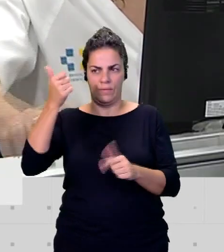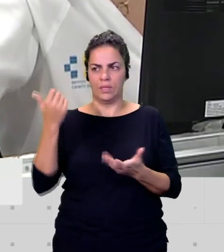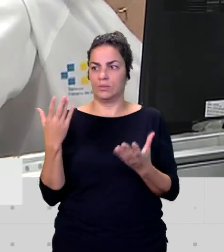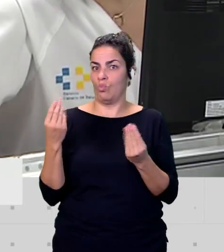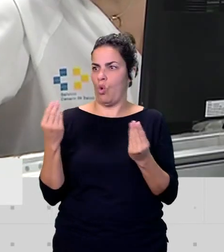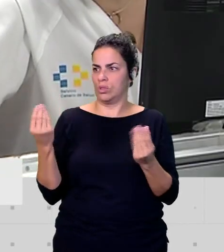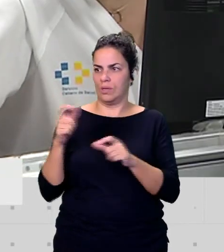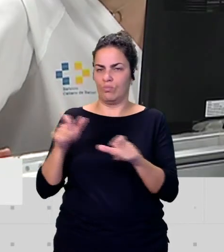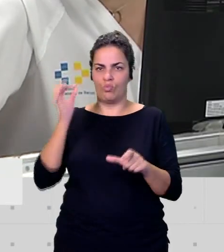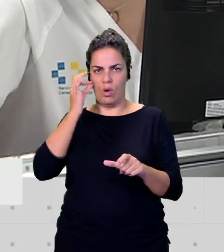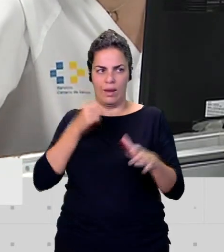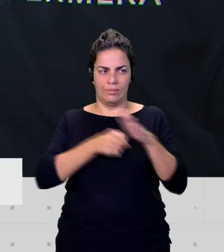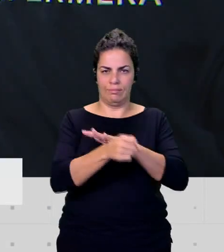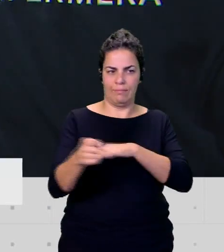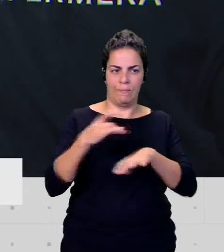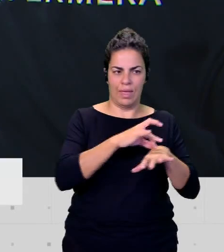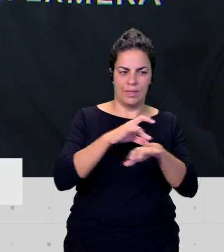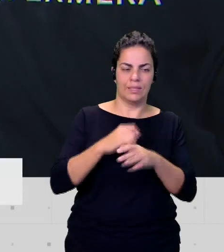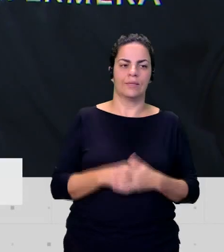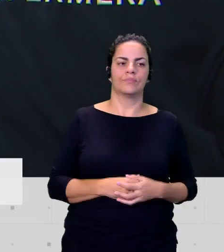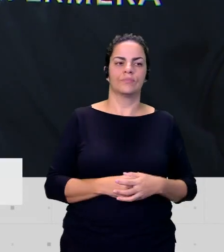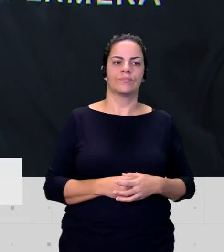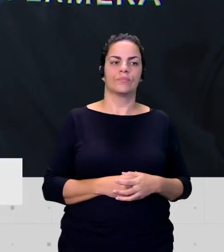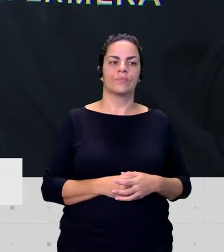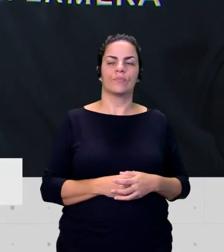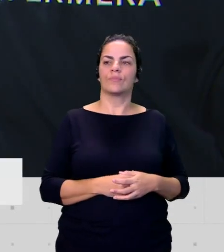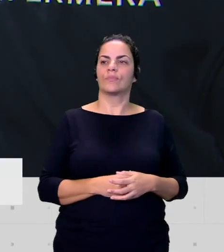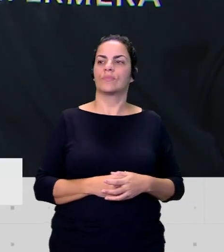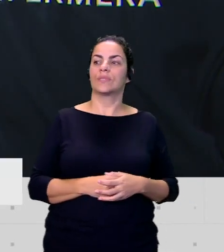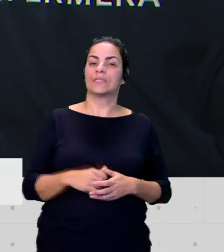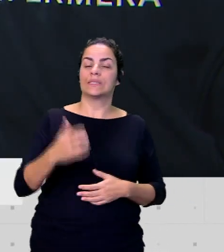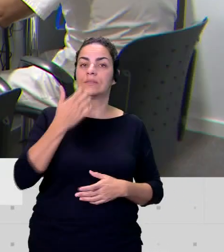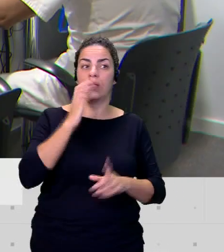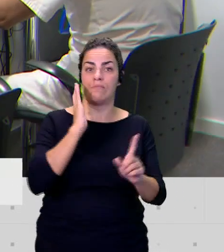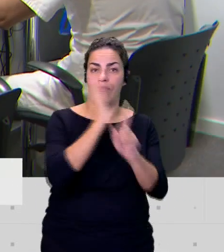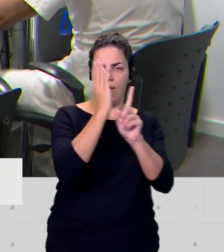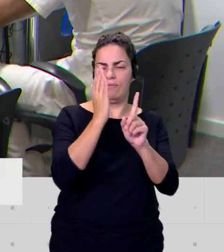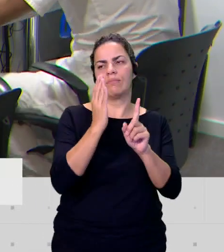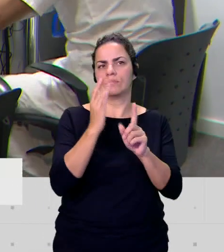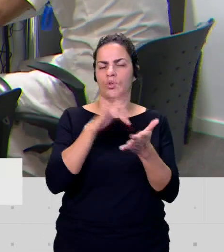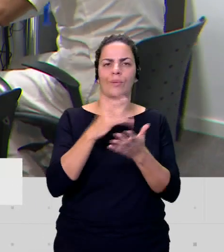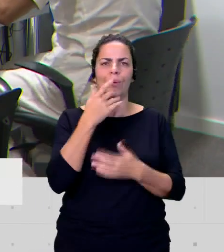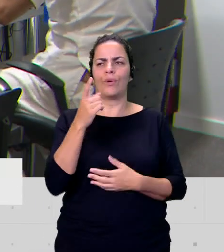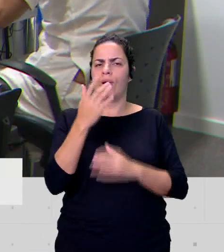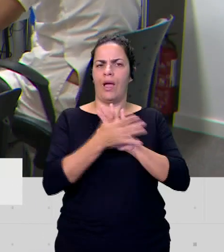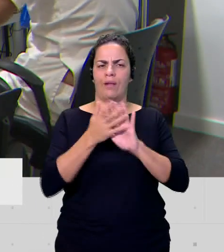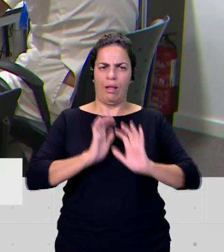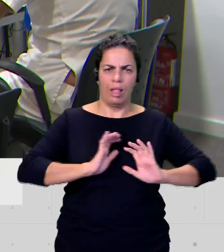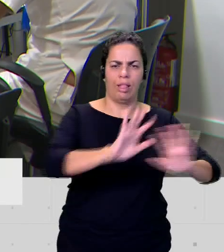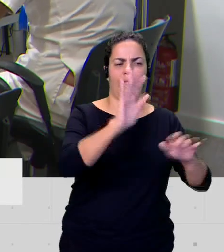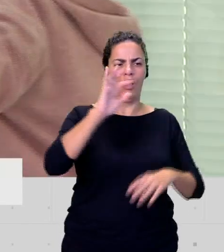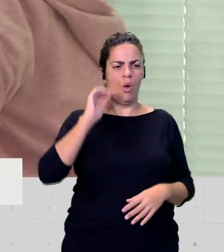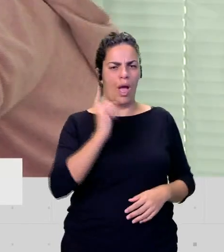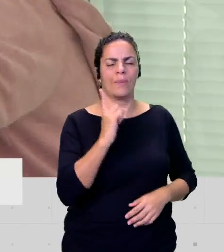mujeres están en medicina. Y en el caso de que se produzcan estas agresiones, tanto físicas como verbales, ha hablado usted incluso de empujones, de amenazas, de gritos. ¿Cómo